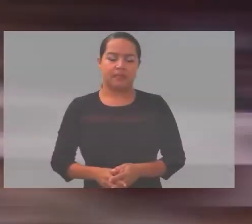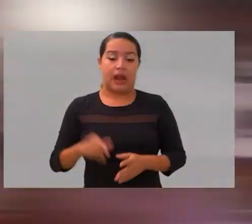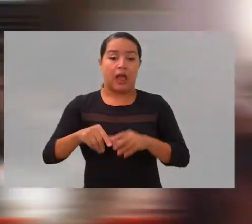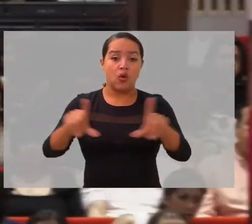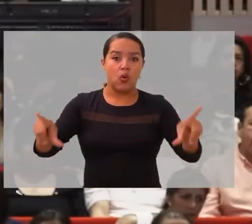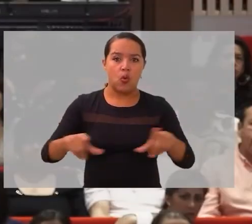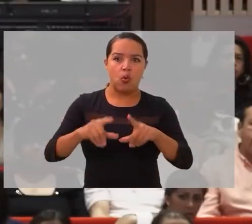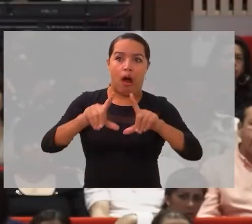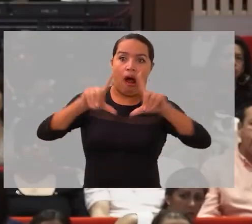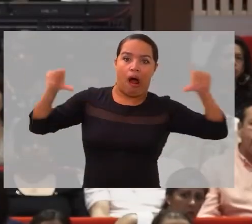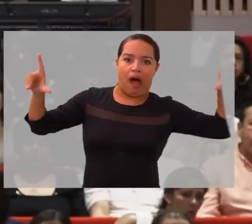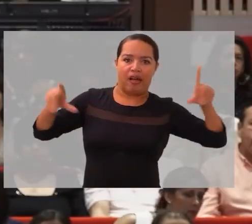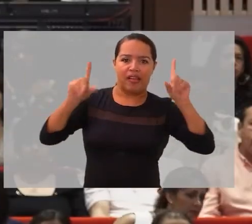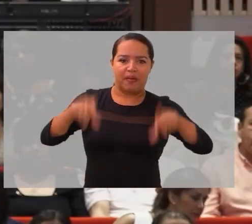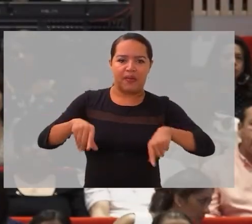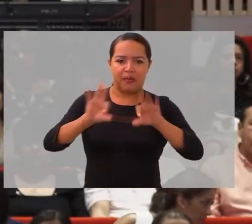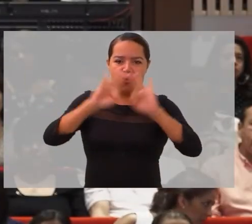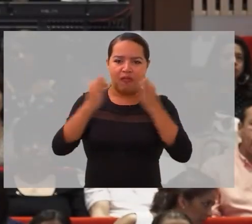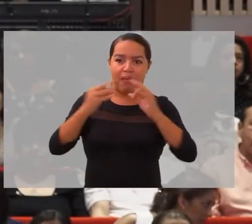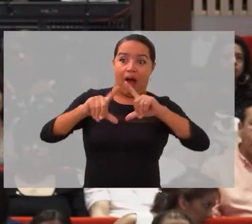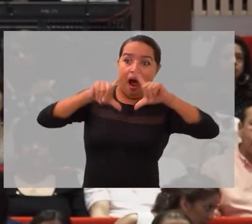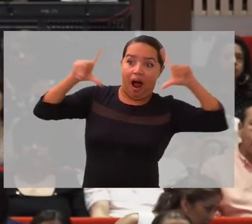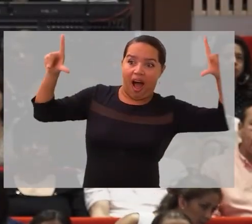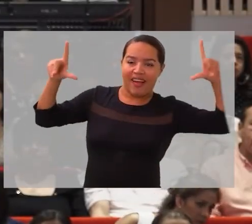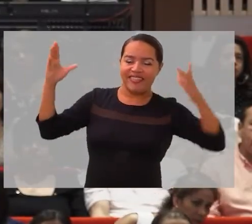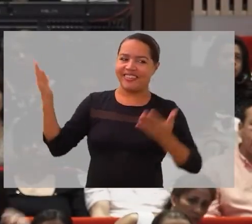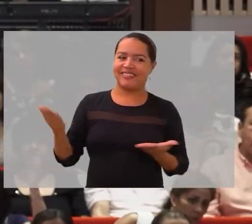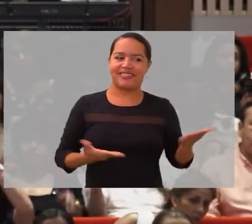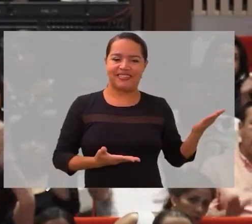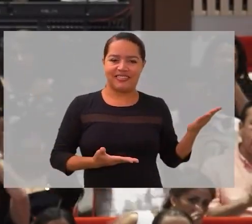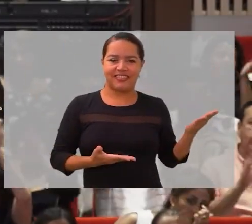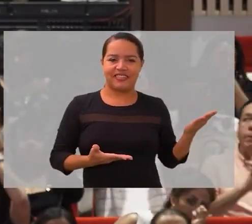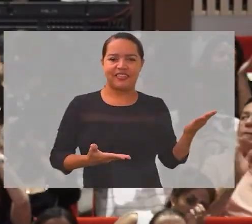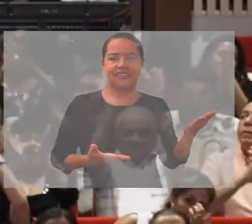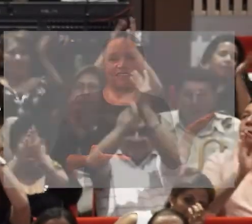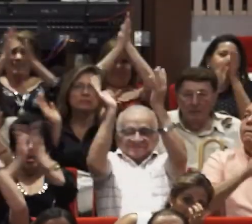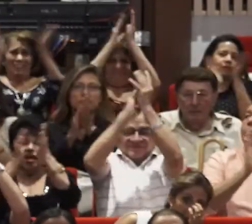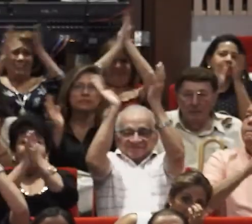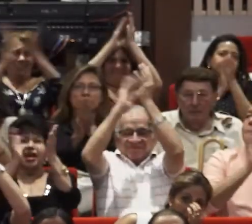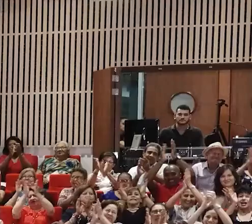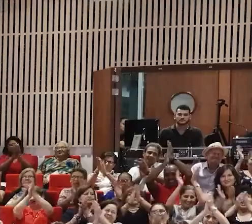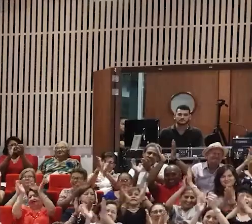Un gran escenario para una gran familia. ¡Aplausos!